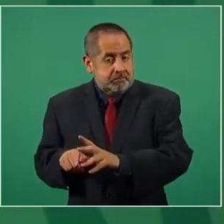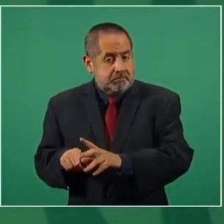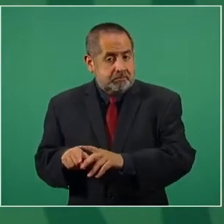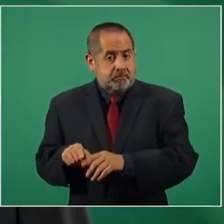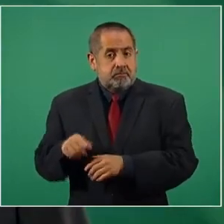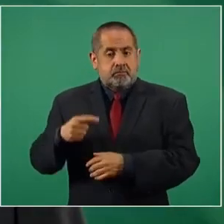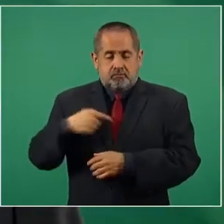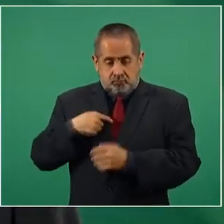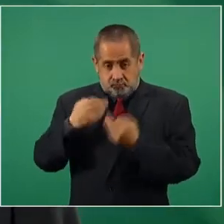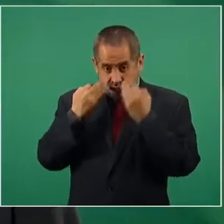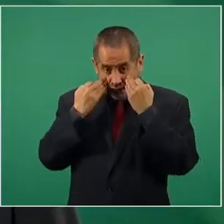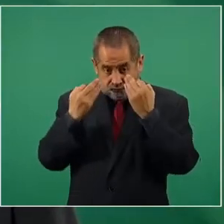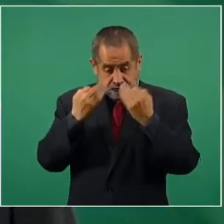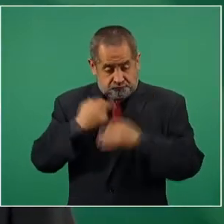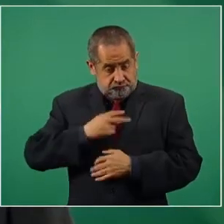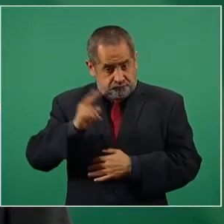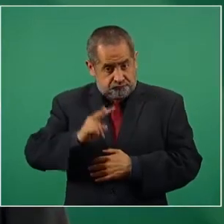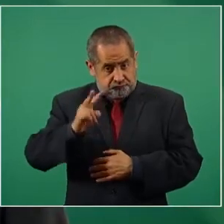Y me consta